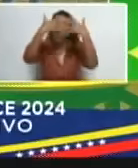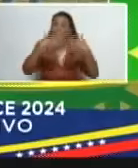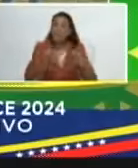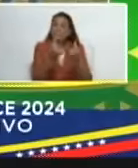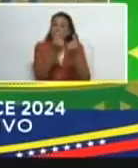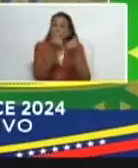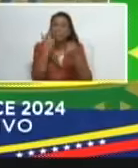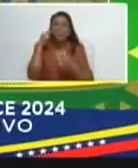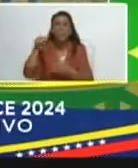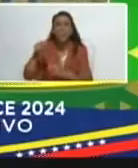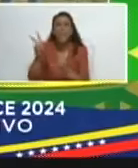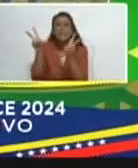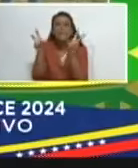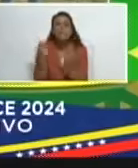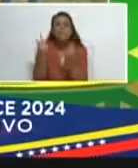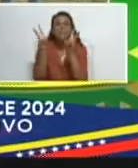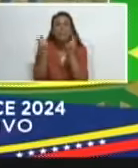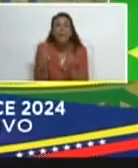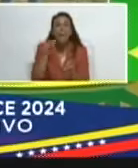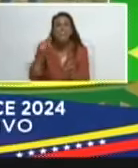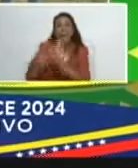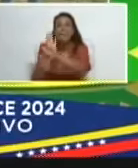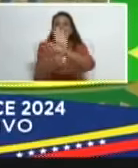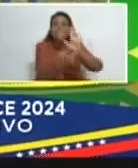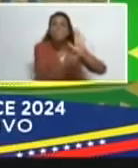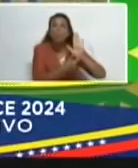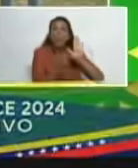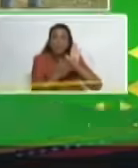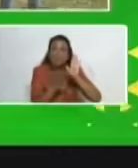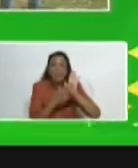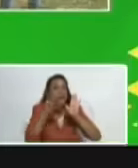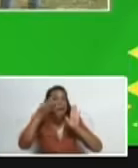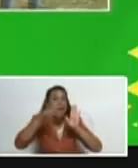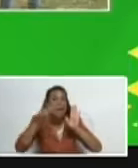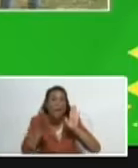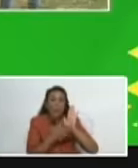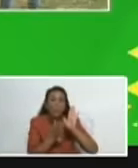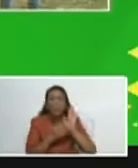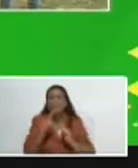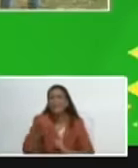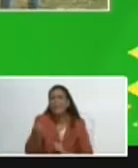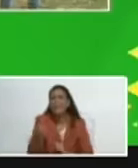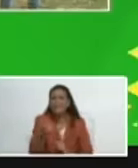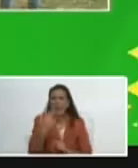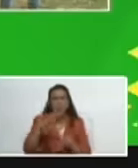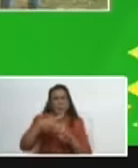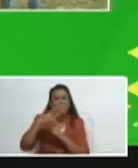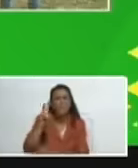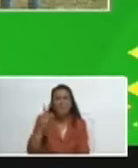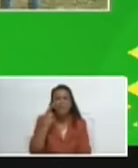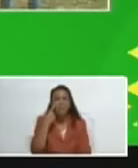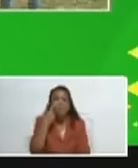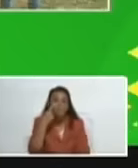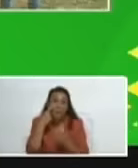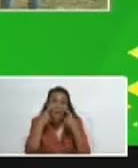precisamente, es mostrar, porque dicen que las cosas entran por los